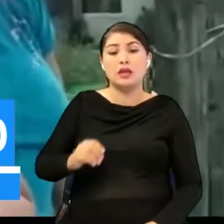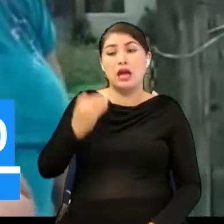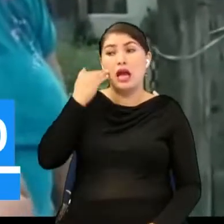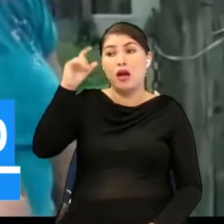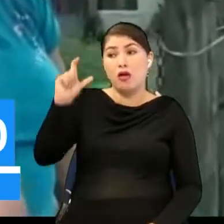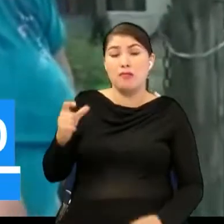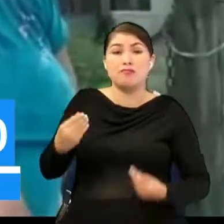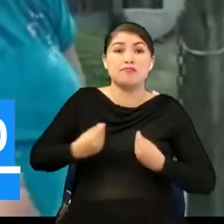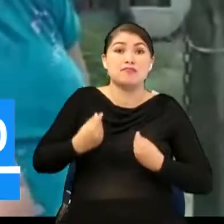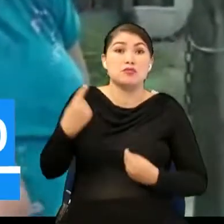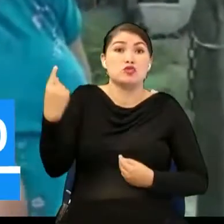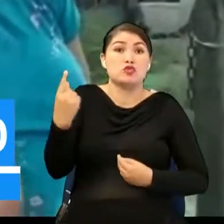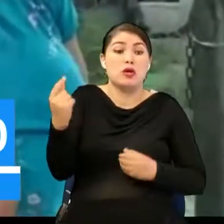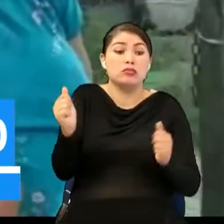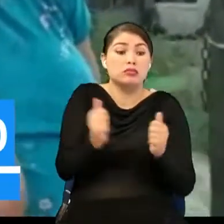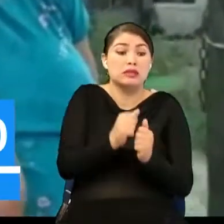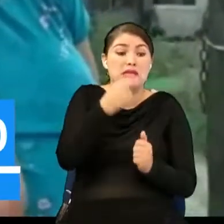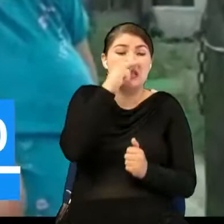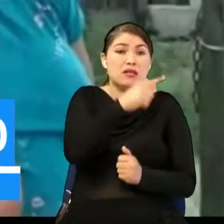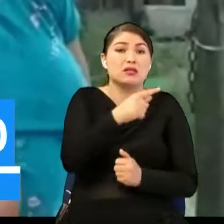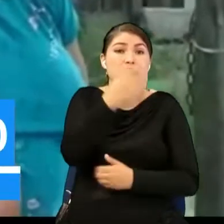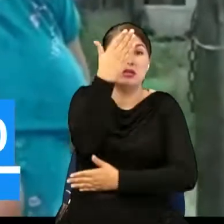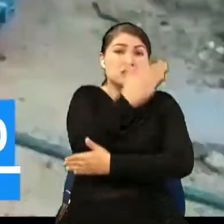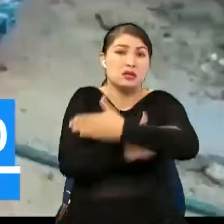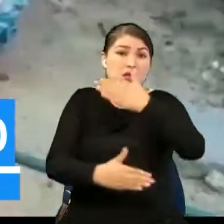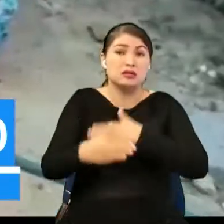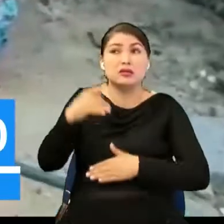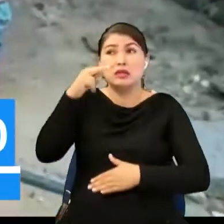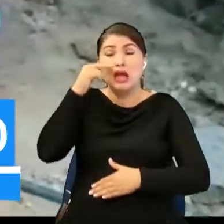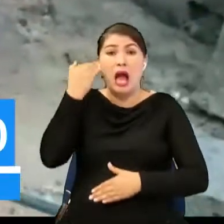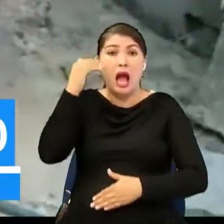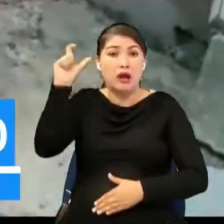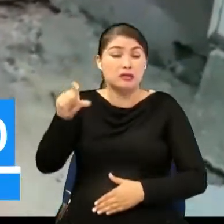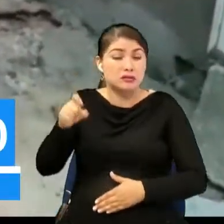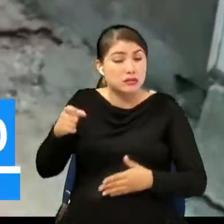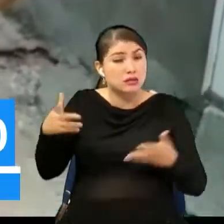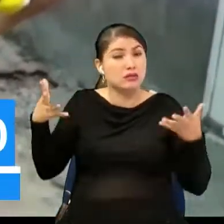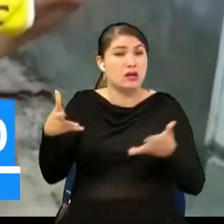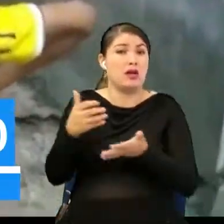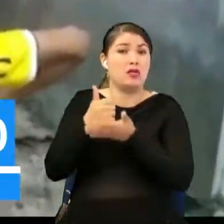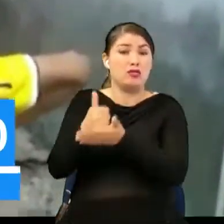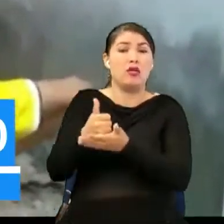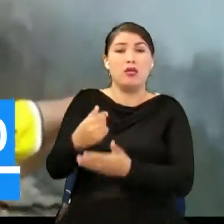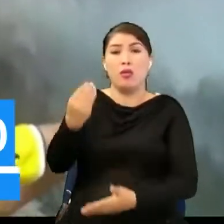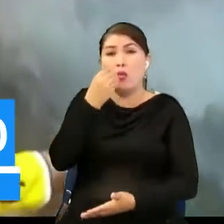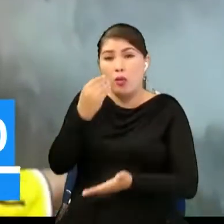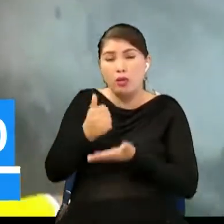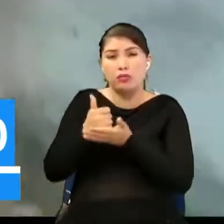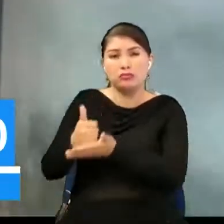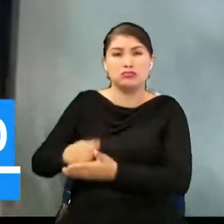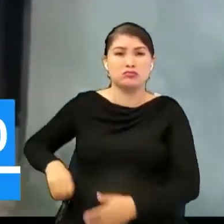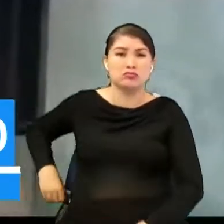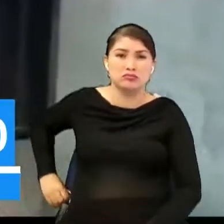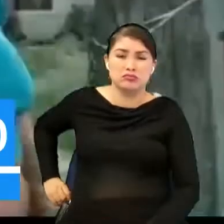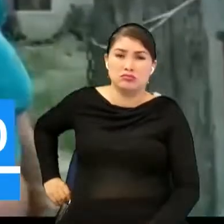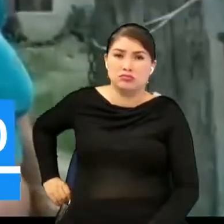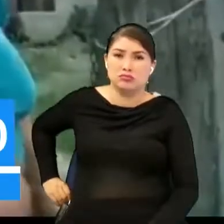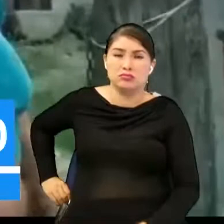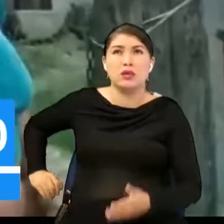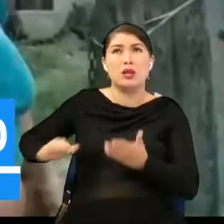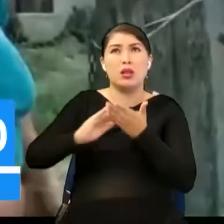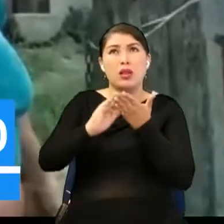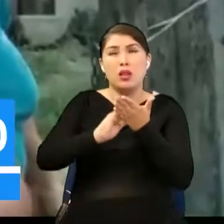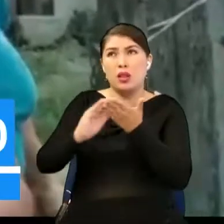incapacitado y ella necesita ayuda ella necesita colaboración en la alimentación el arreglo vivienda